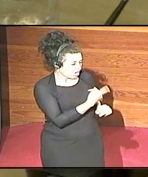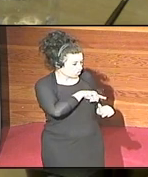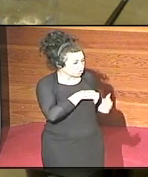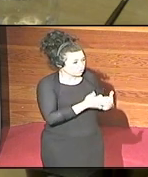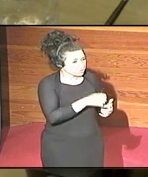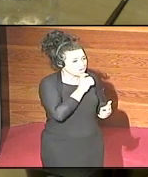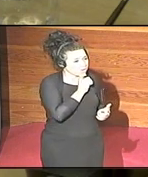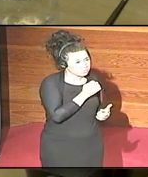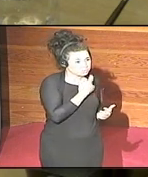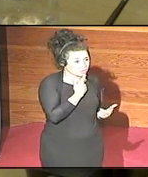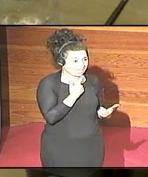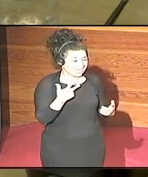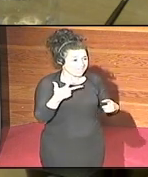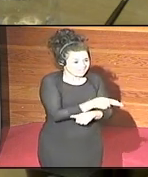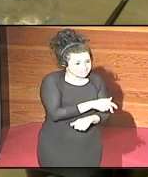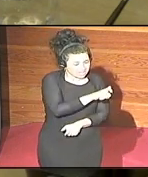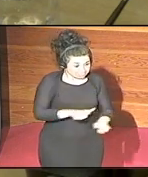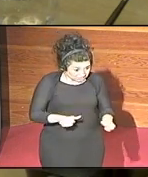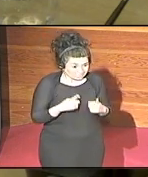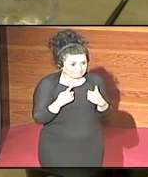momento en que les sea necesario salir.